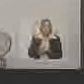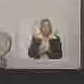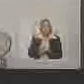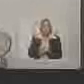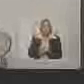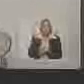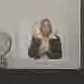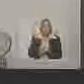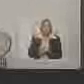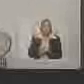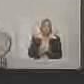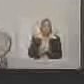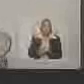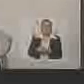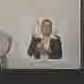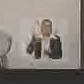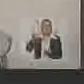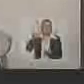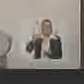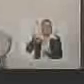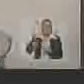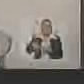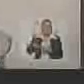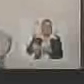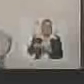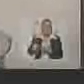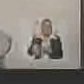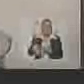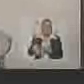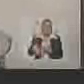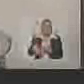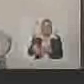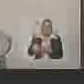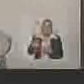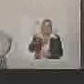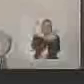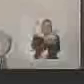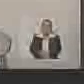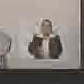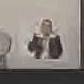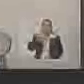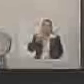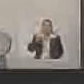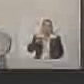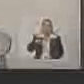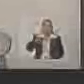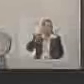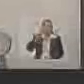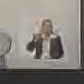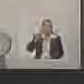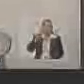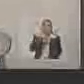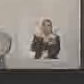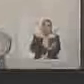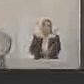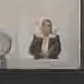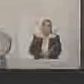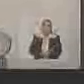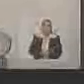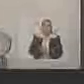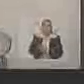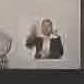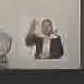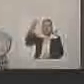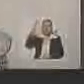y el Partido del Trabajo busca devolverle a Benito Juárez aquel momento, aquel estadio de vida en